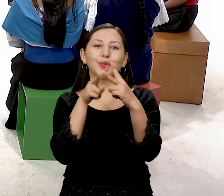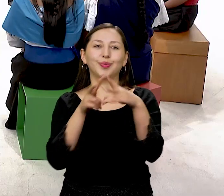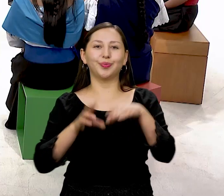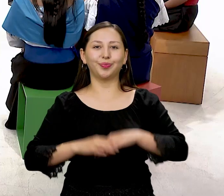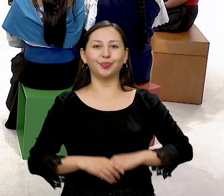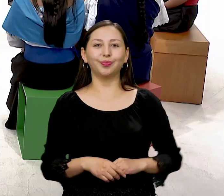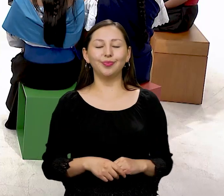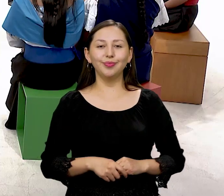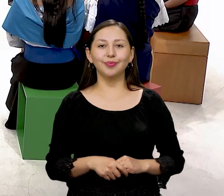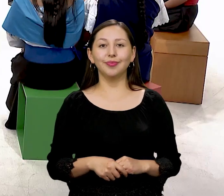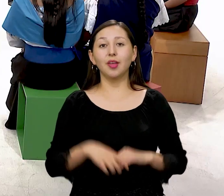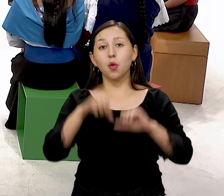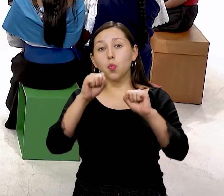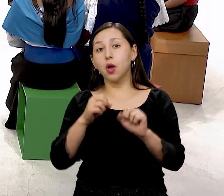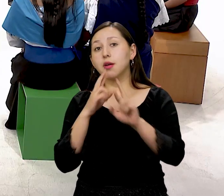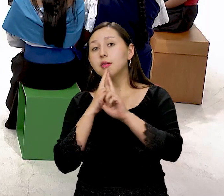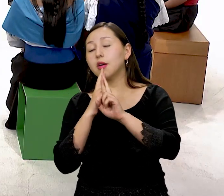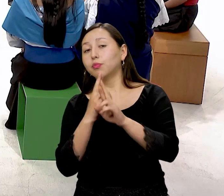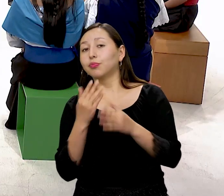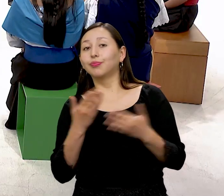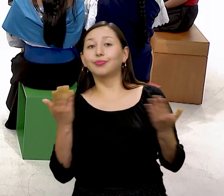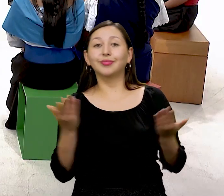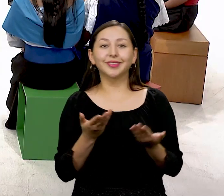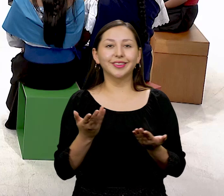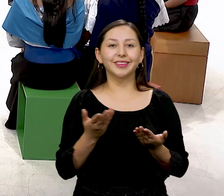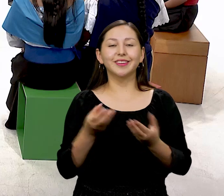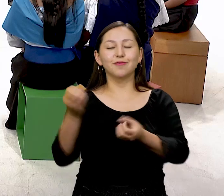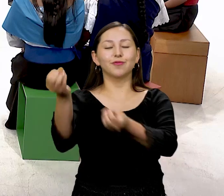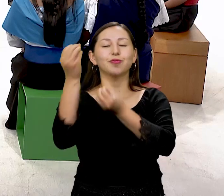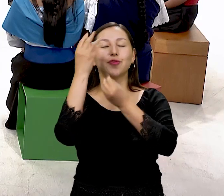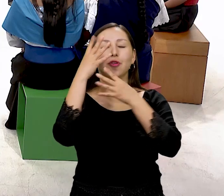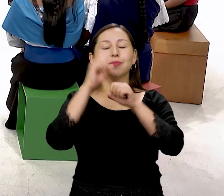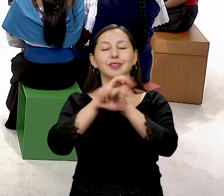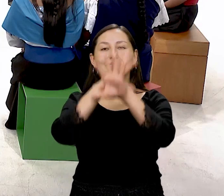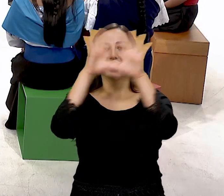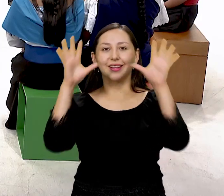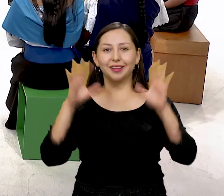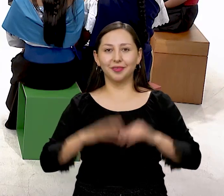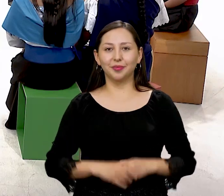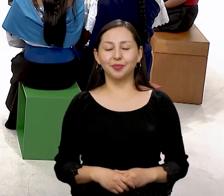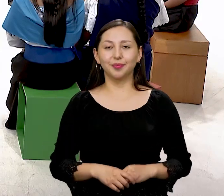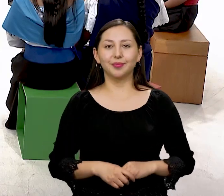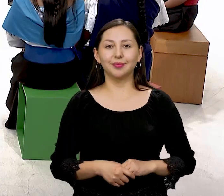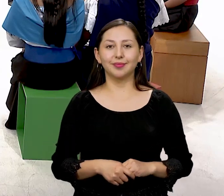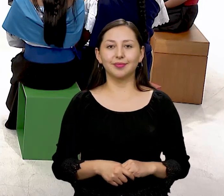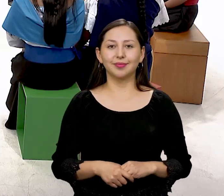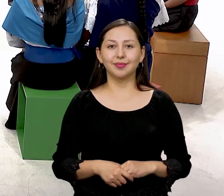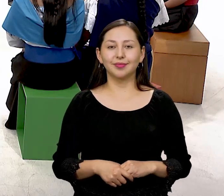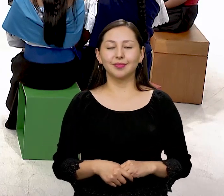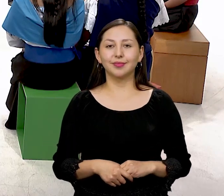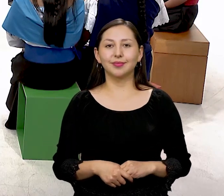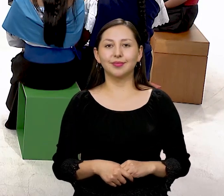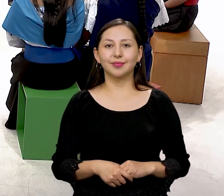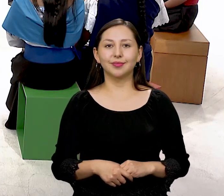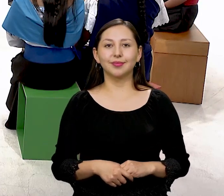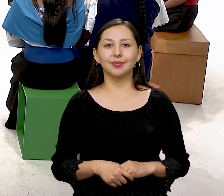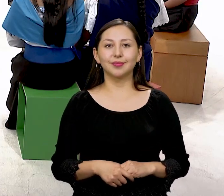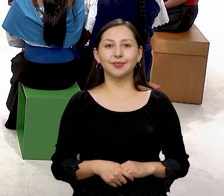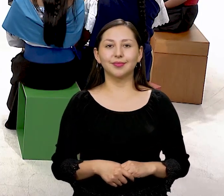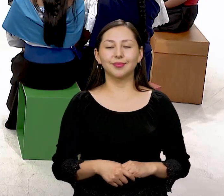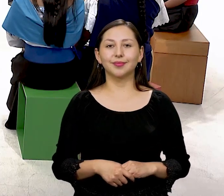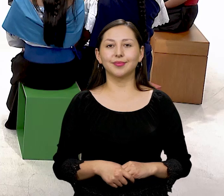las estudiantes que hoy nos están acompañando también te las hagan saber y tengan esta información de primera mano.